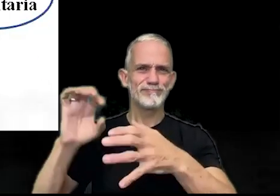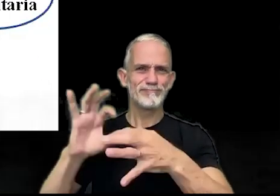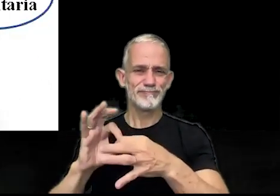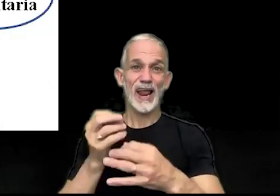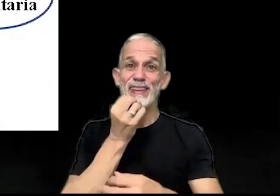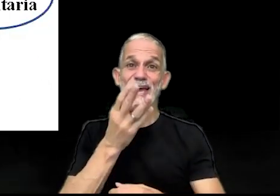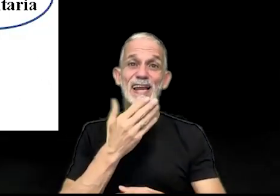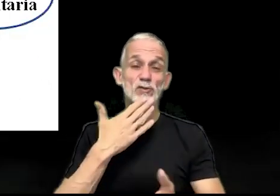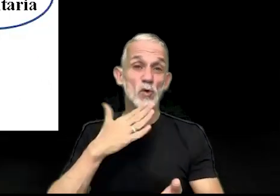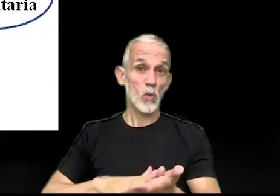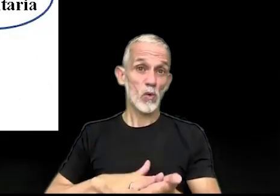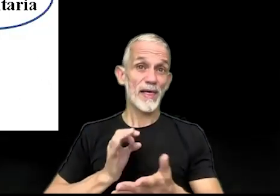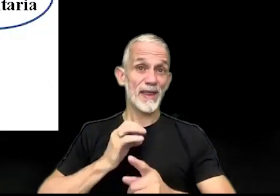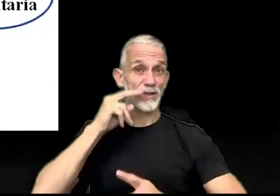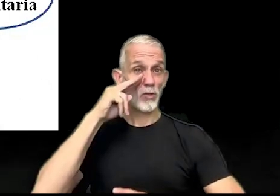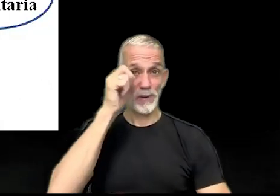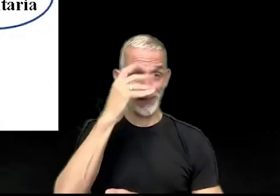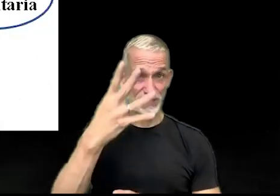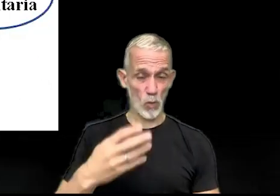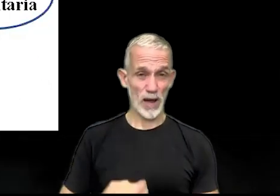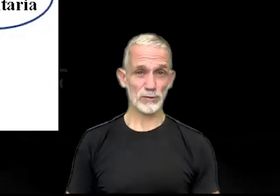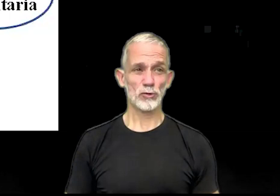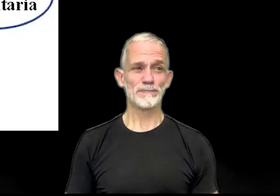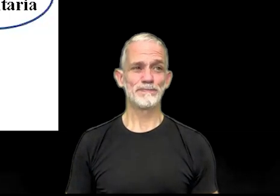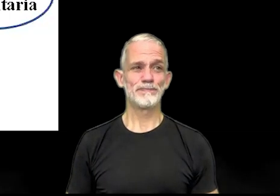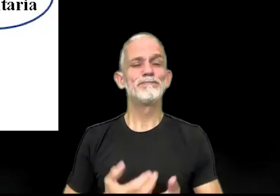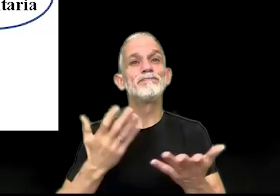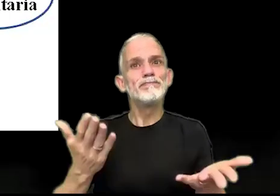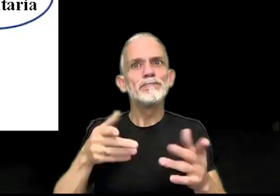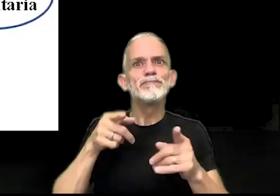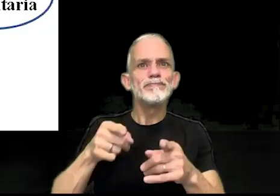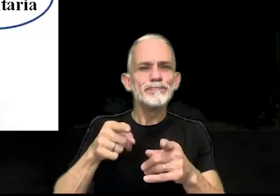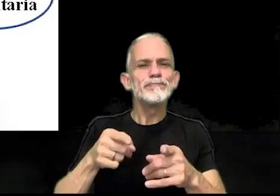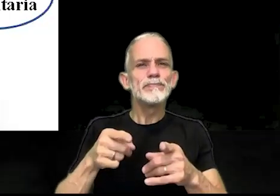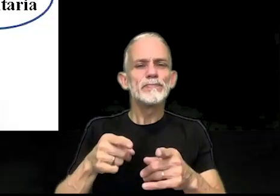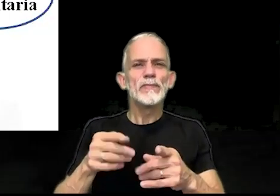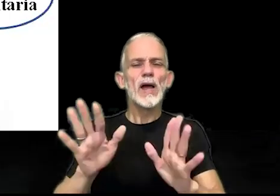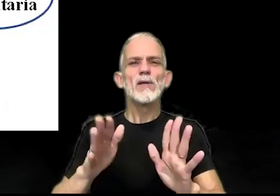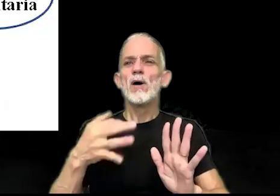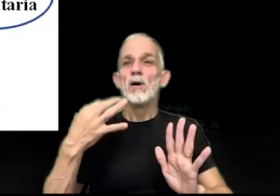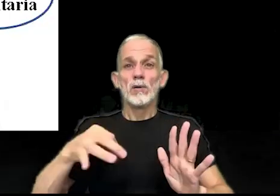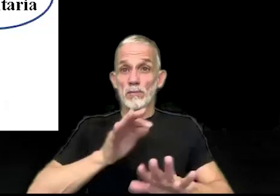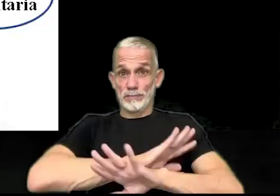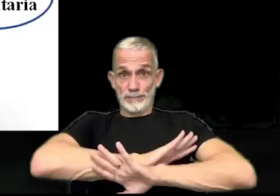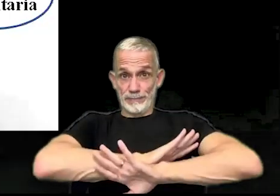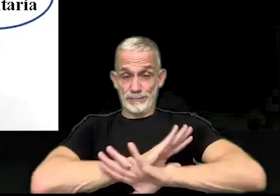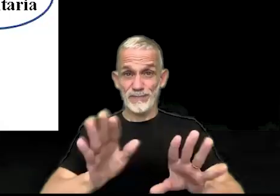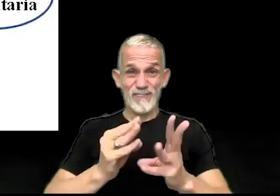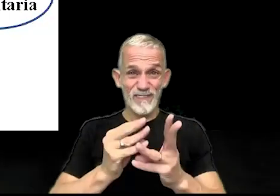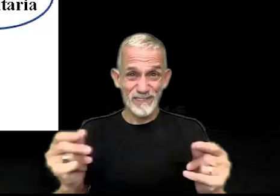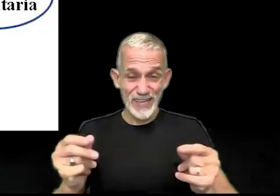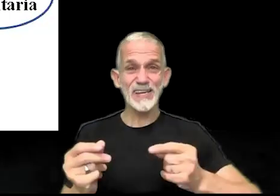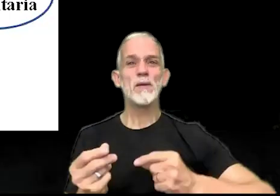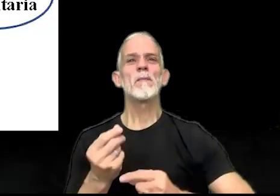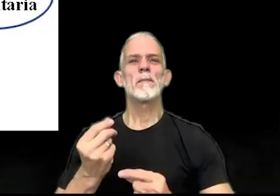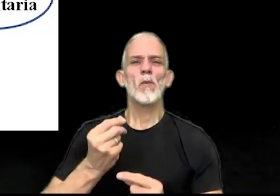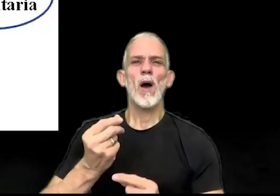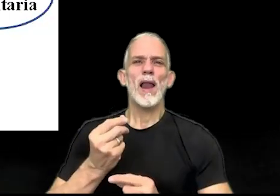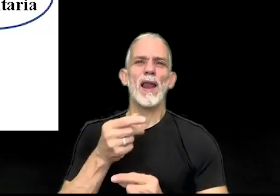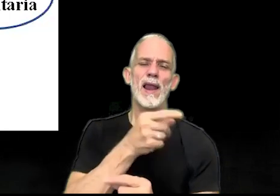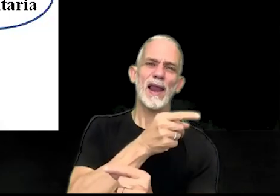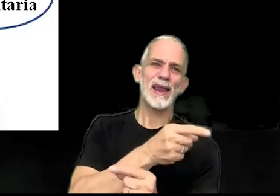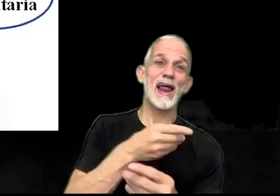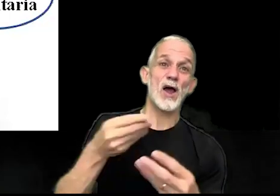la declaración jurada 2024. Recién se va a extinguir la obligación de tener